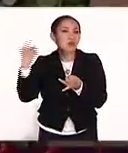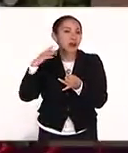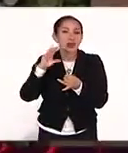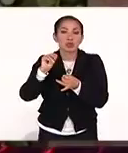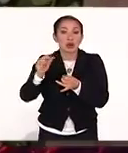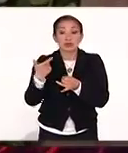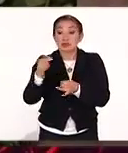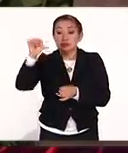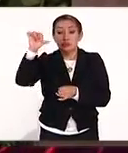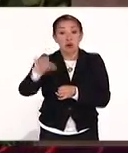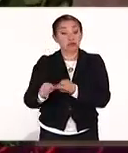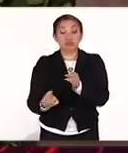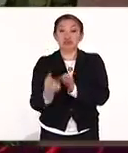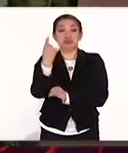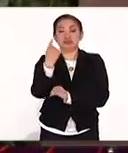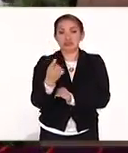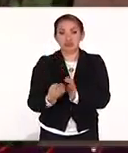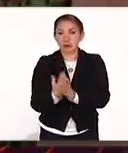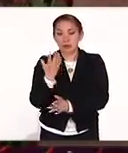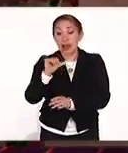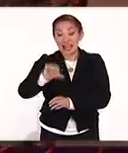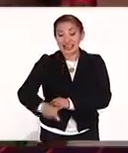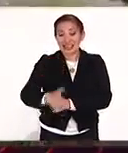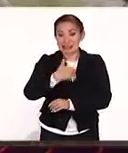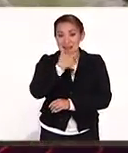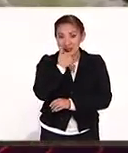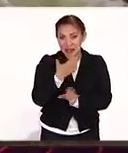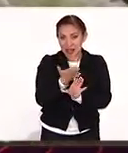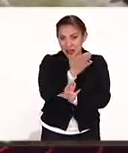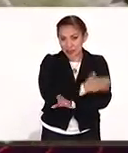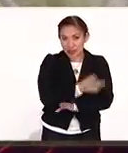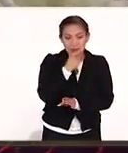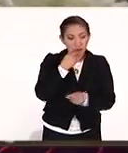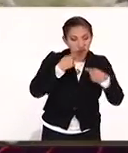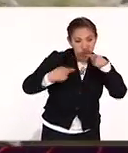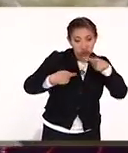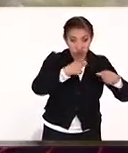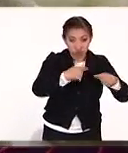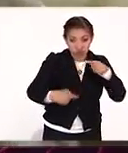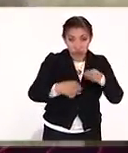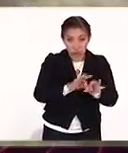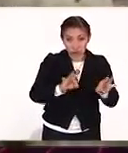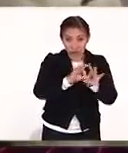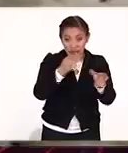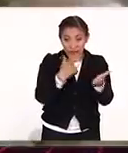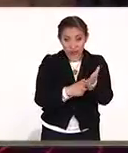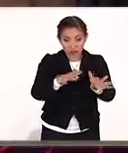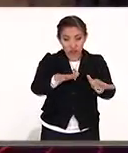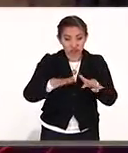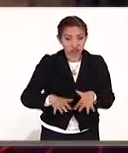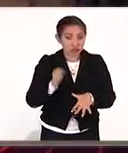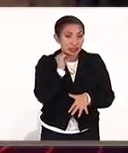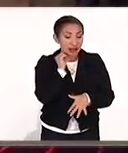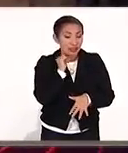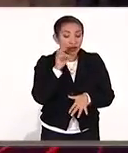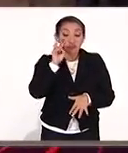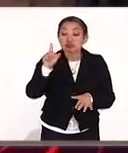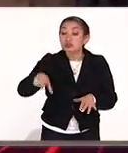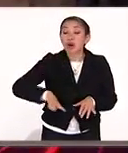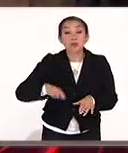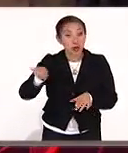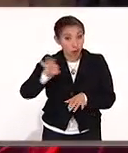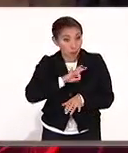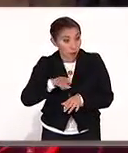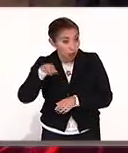un surgimiento de la nada. Aquí en Londres, en días pasados, se dio una discusión muy importante en el Parlamento respecto a las facultades del gobierno